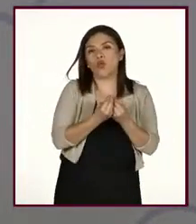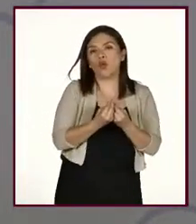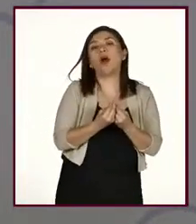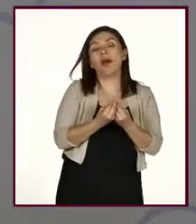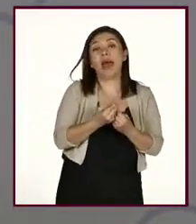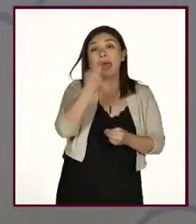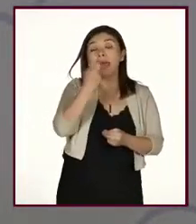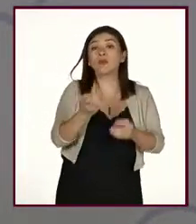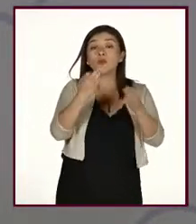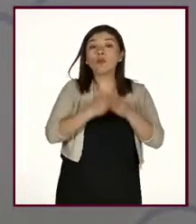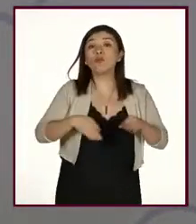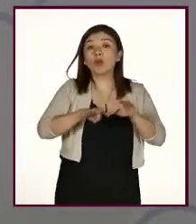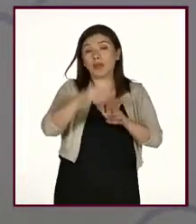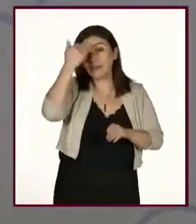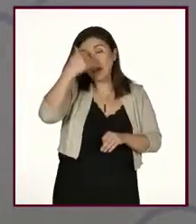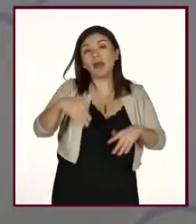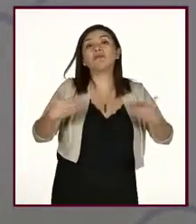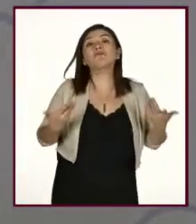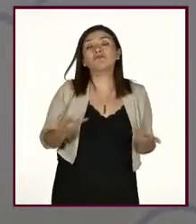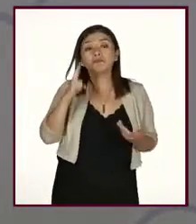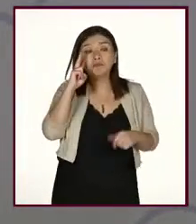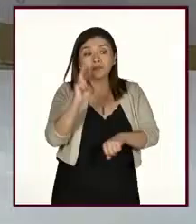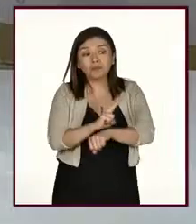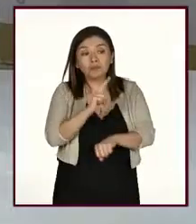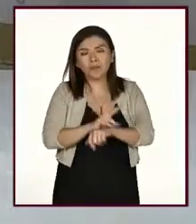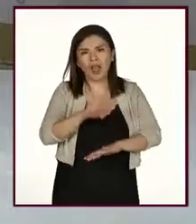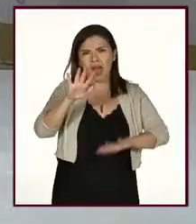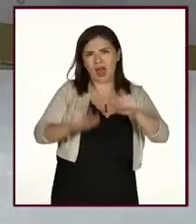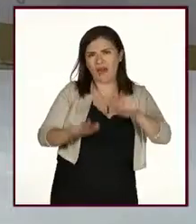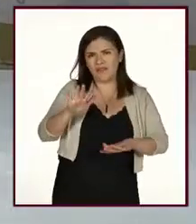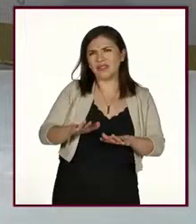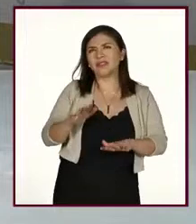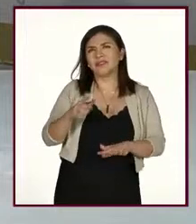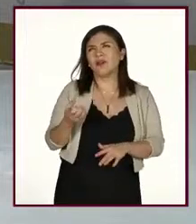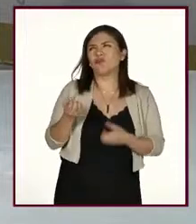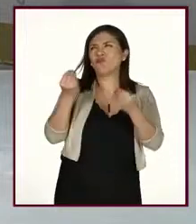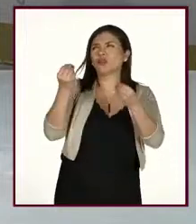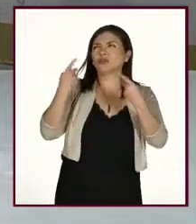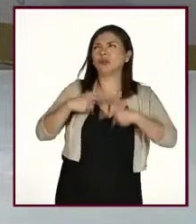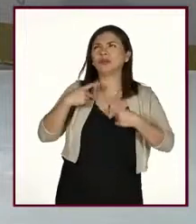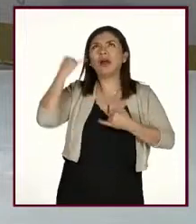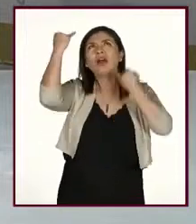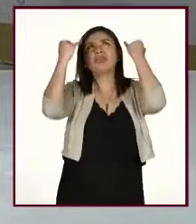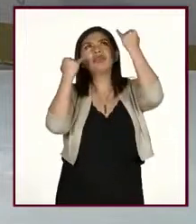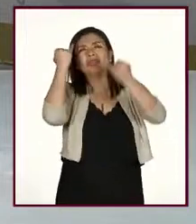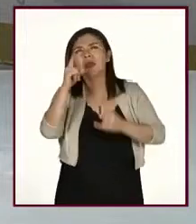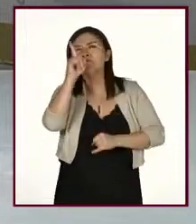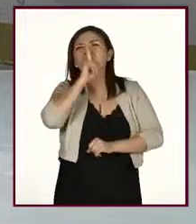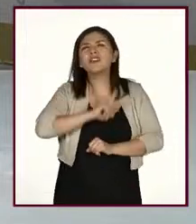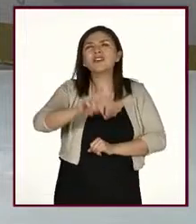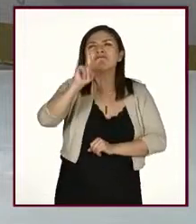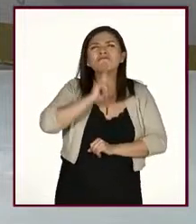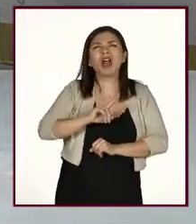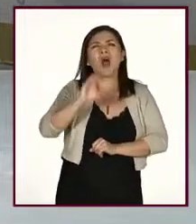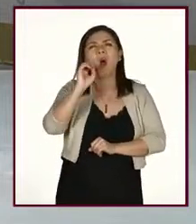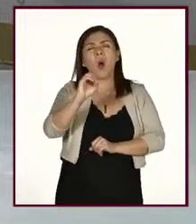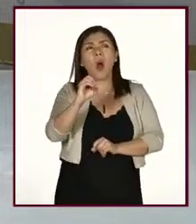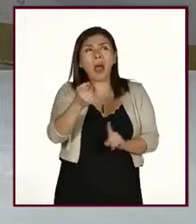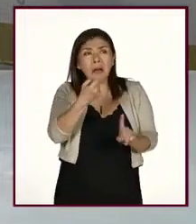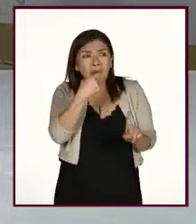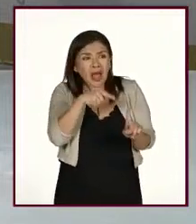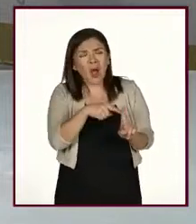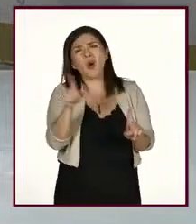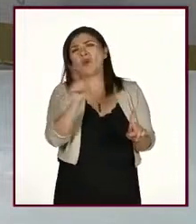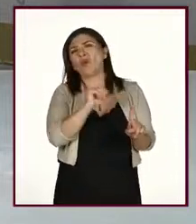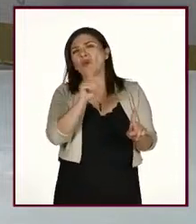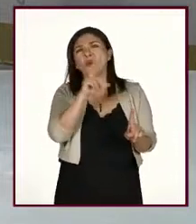considero importante pues ver que muchas veces todavía tenemos como muchos mitos, muchos estigmas hacia el uso del tratamiento